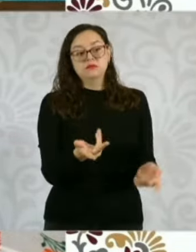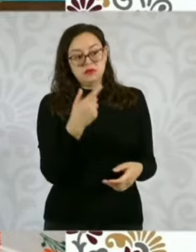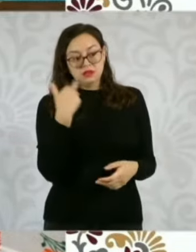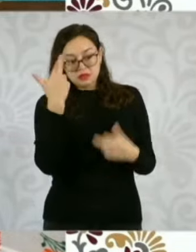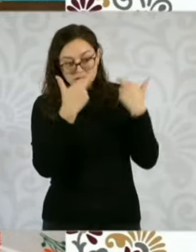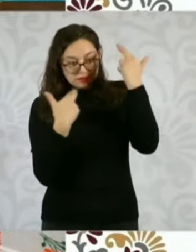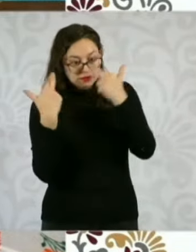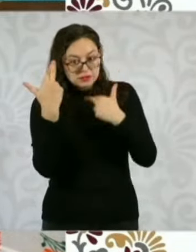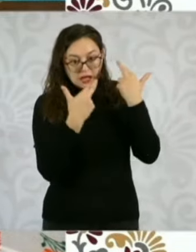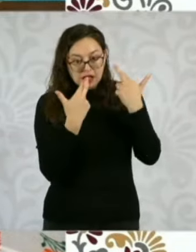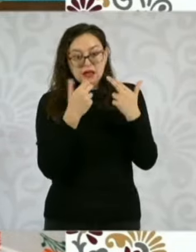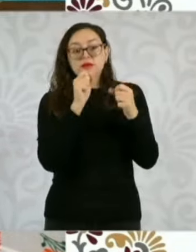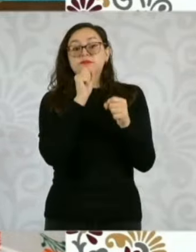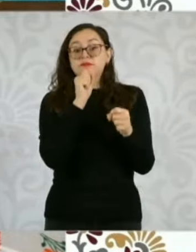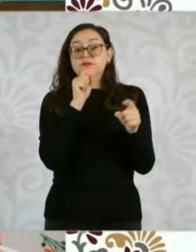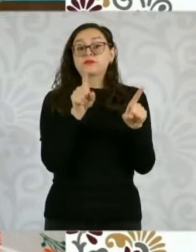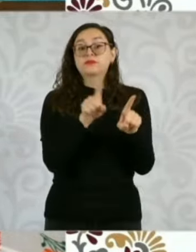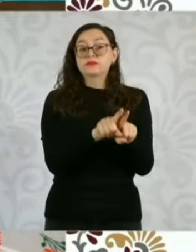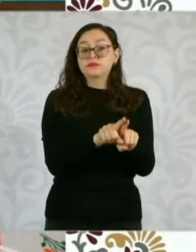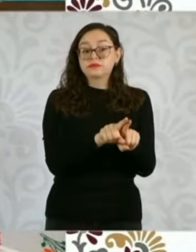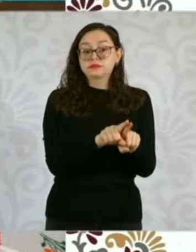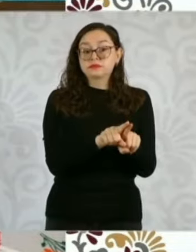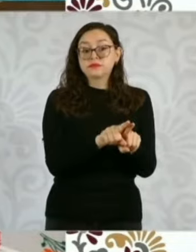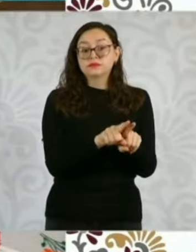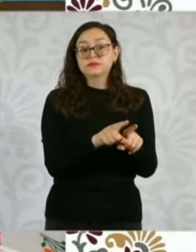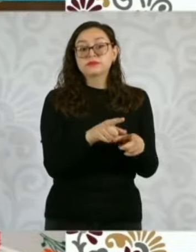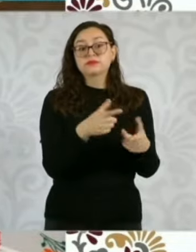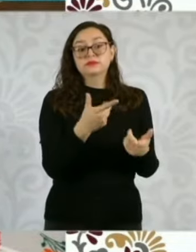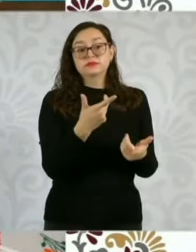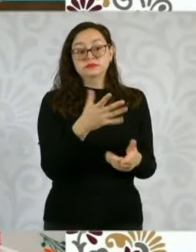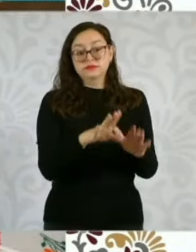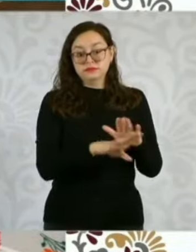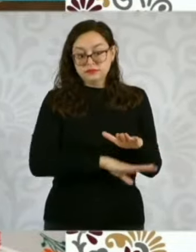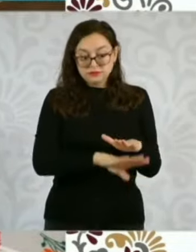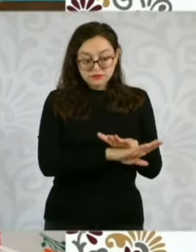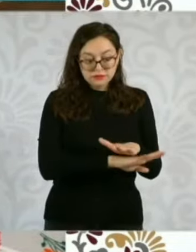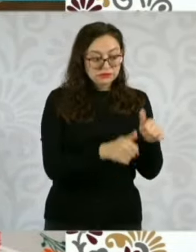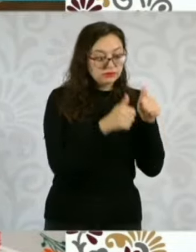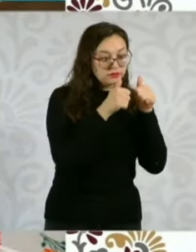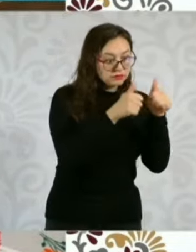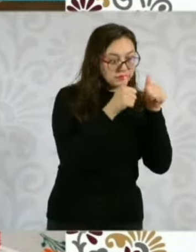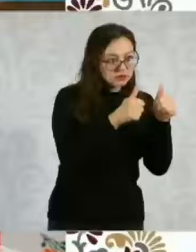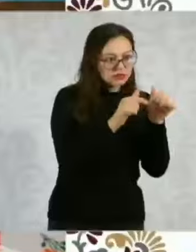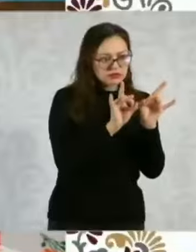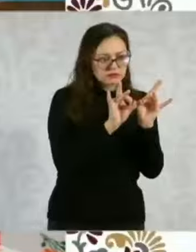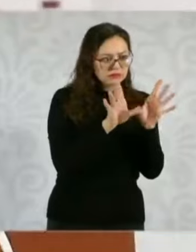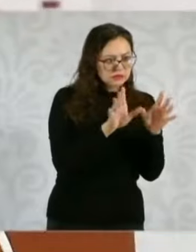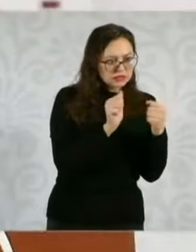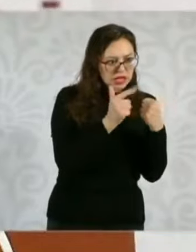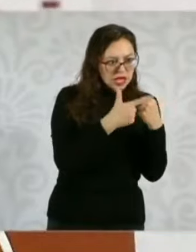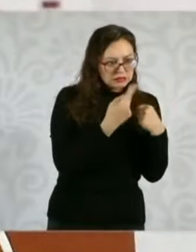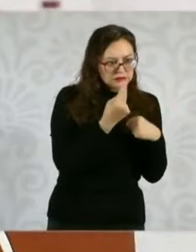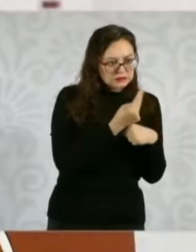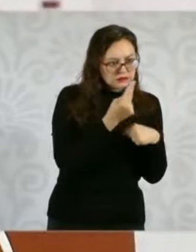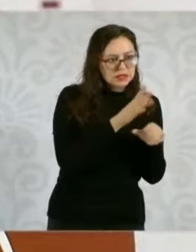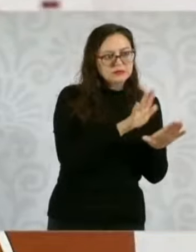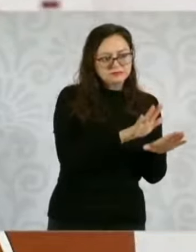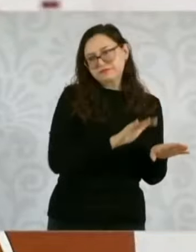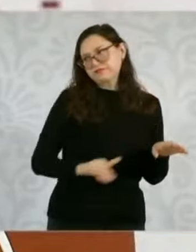también van a brindar la atención primaria y van a apoyar a hacer el enlace entre la atención primaria y los